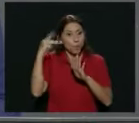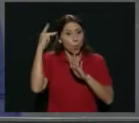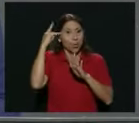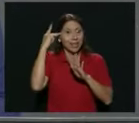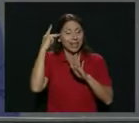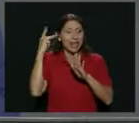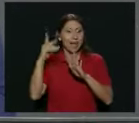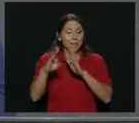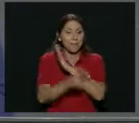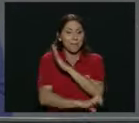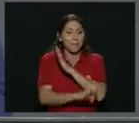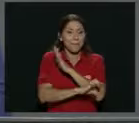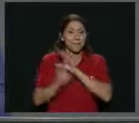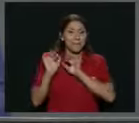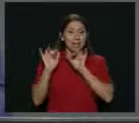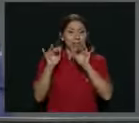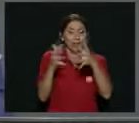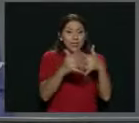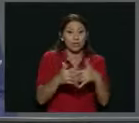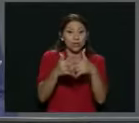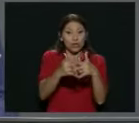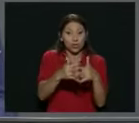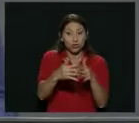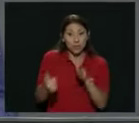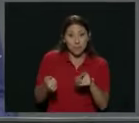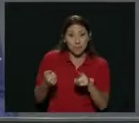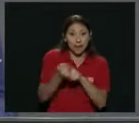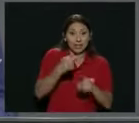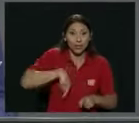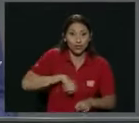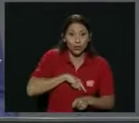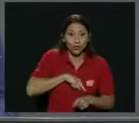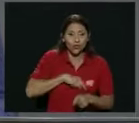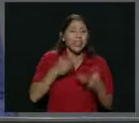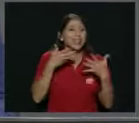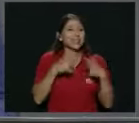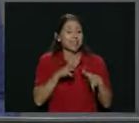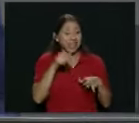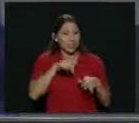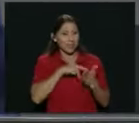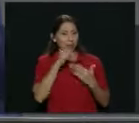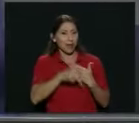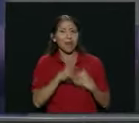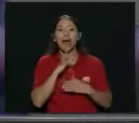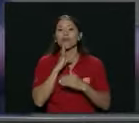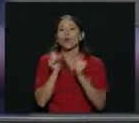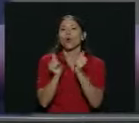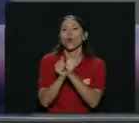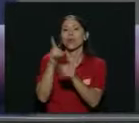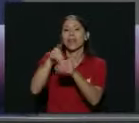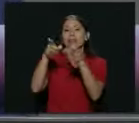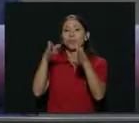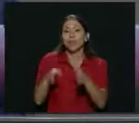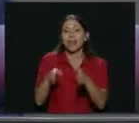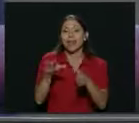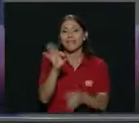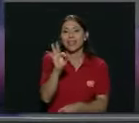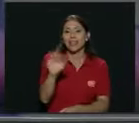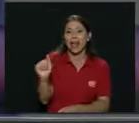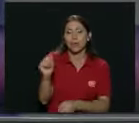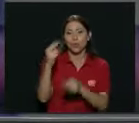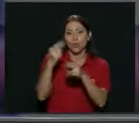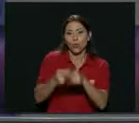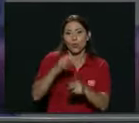migratoria de los Estados Unidos. Al respecto, una mirada conversó con el diputado del Frente Amplio, José María Villalta, quien considera que el país